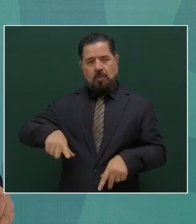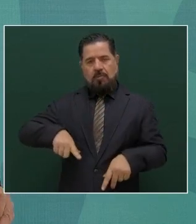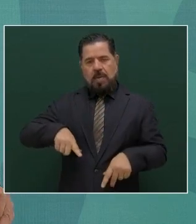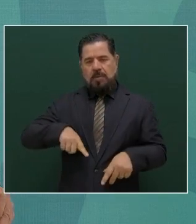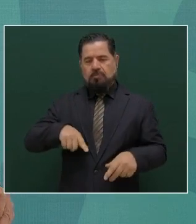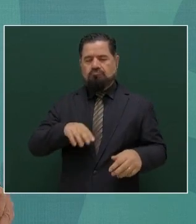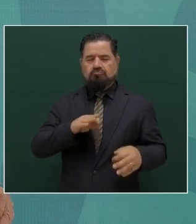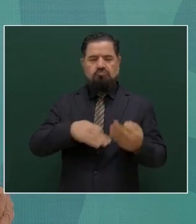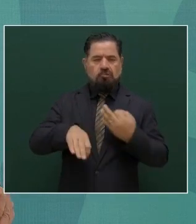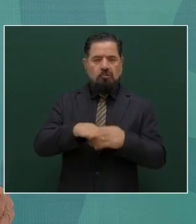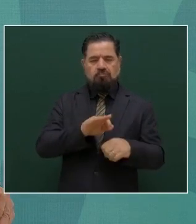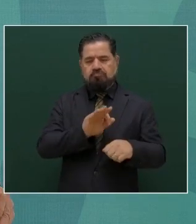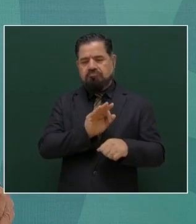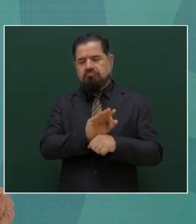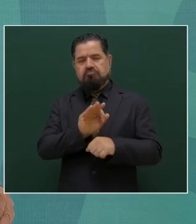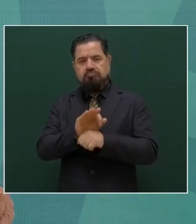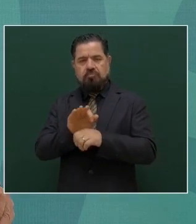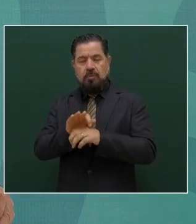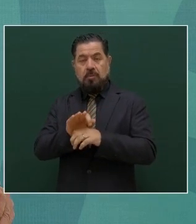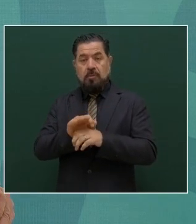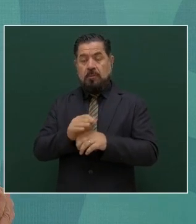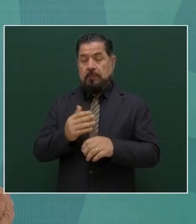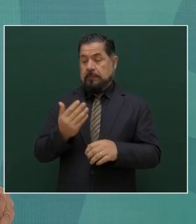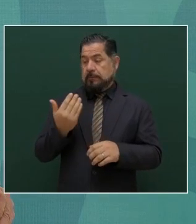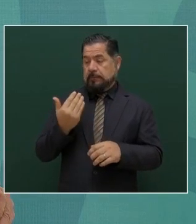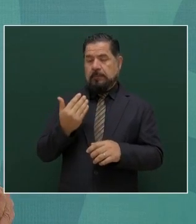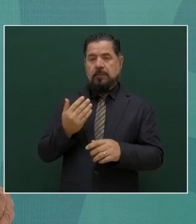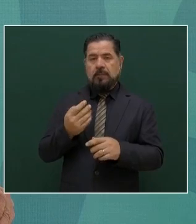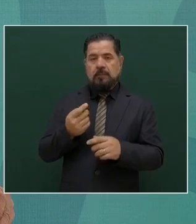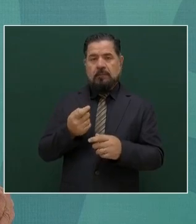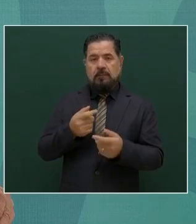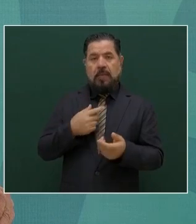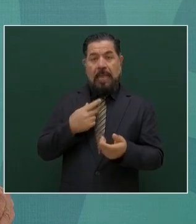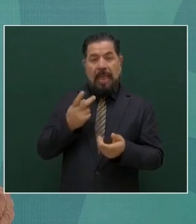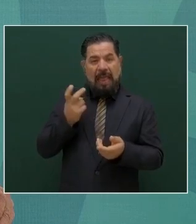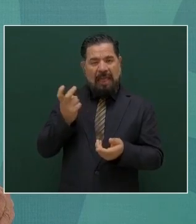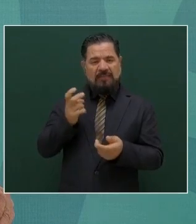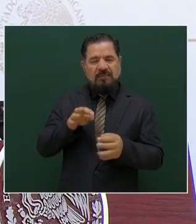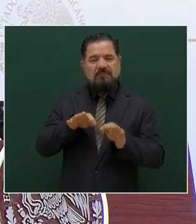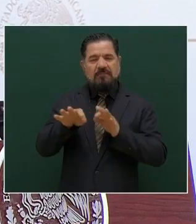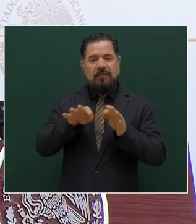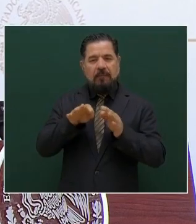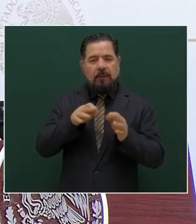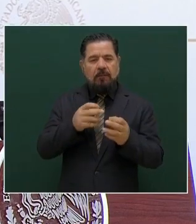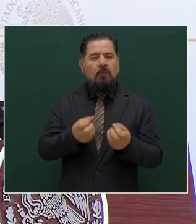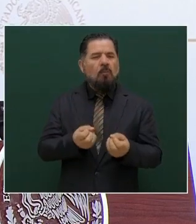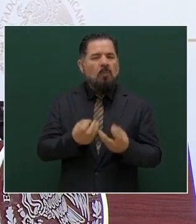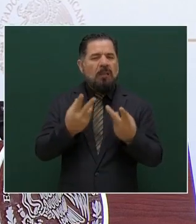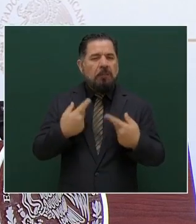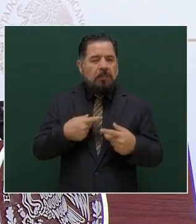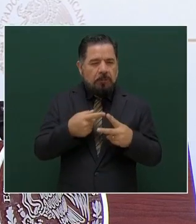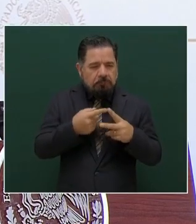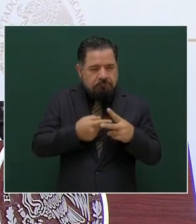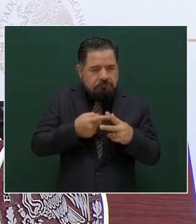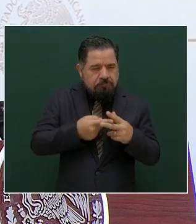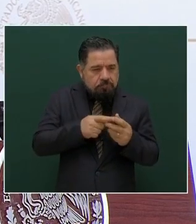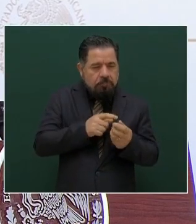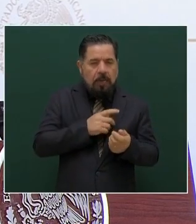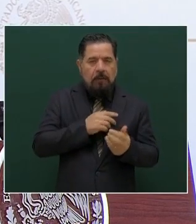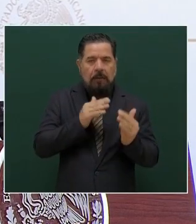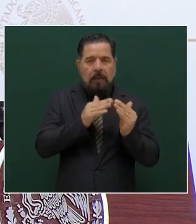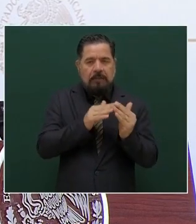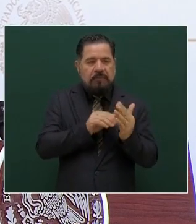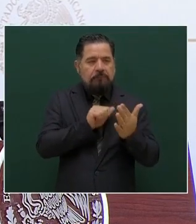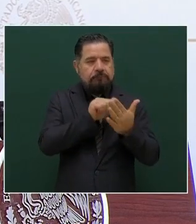están por terminar el censo que se está realizando casa por